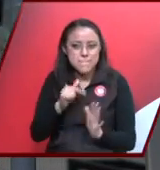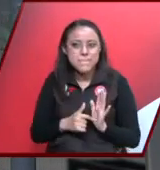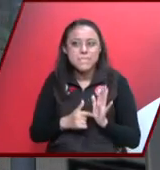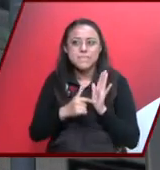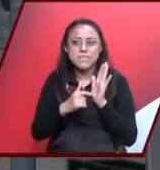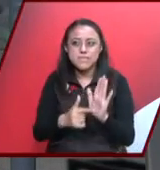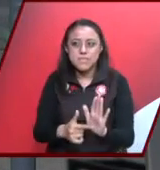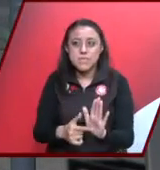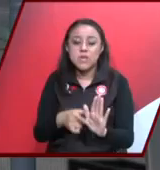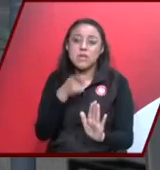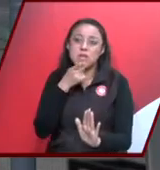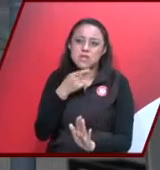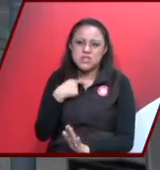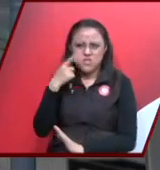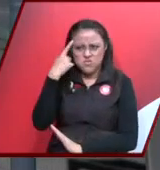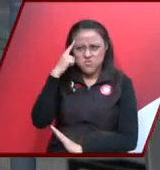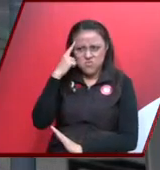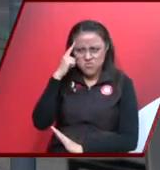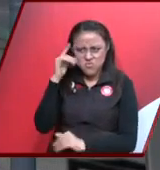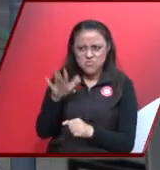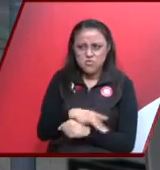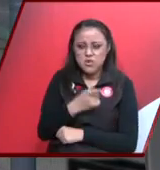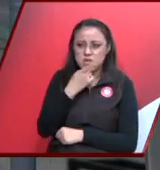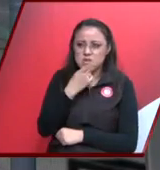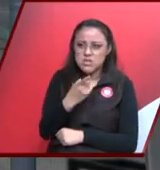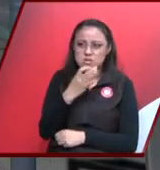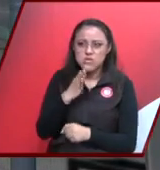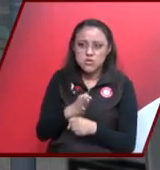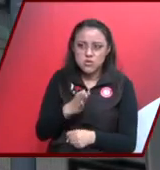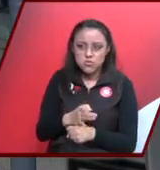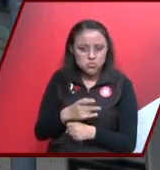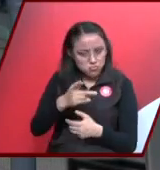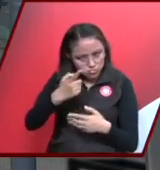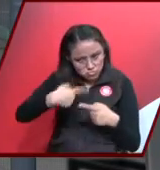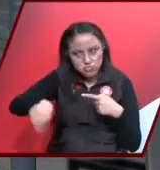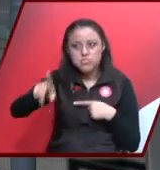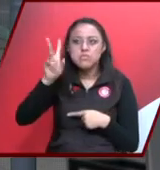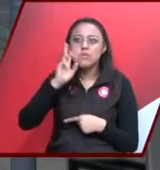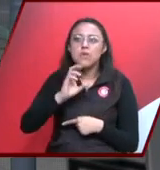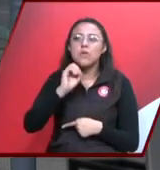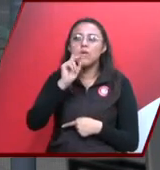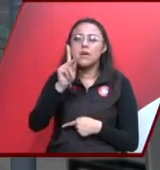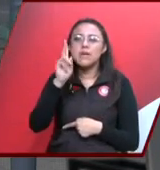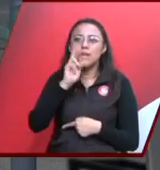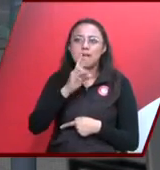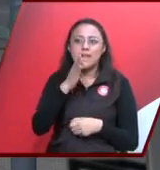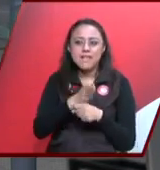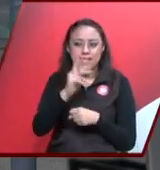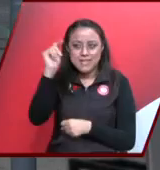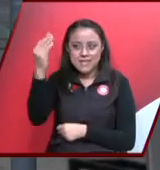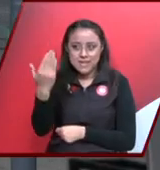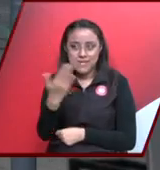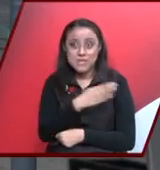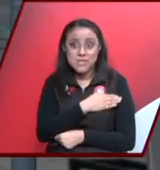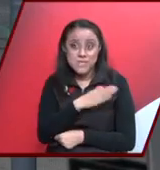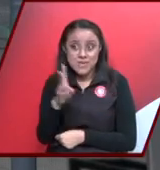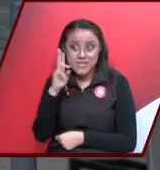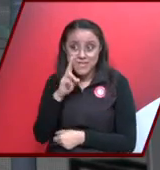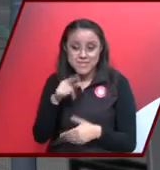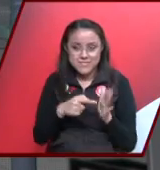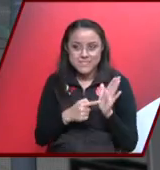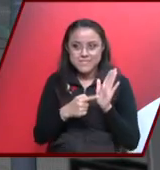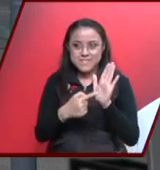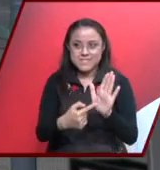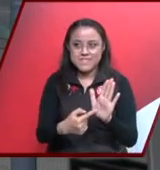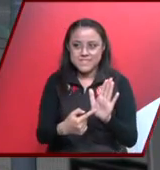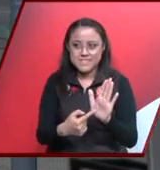nota. Producción se enojó conmigo porque lo estuve jodiendo y me dijeron, ahora tú corres tus notas. Dije, bueno, pues, la tecnología la agarramos, ¿no? Vamos a